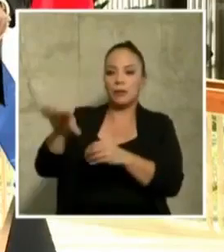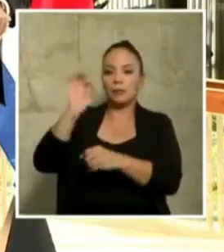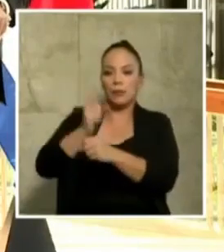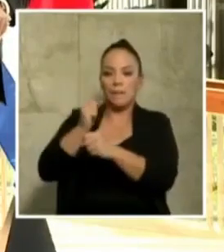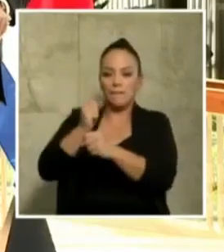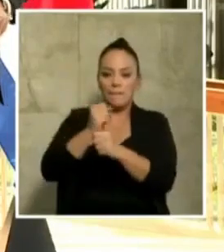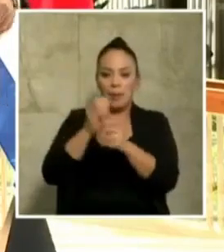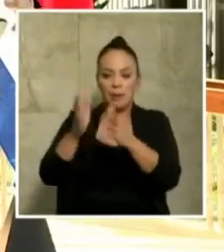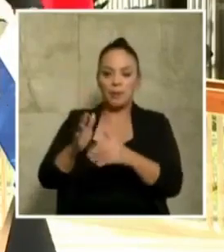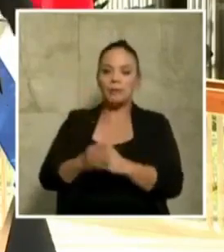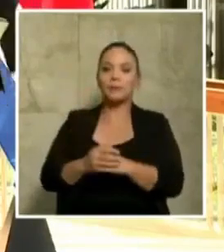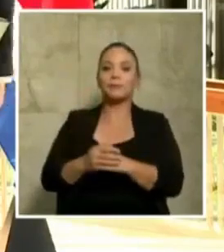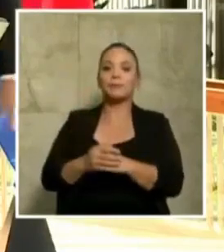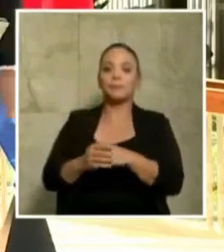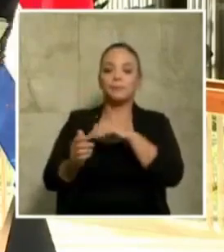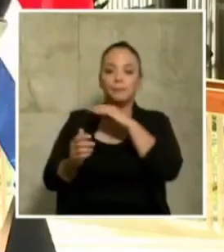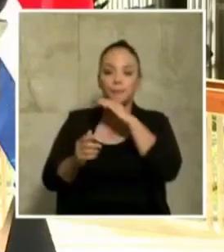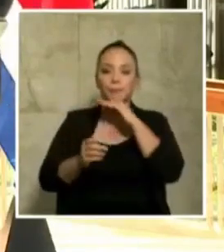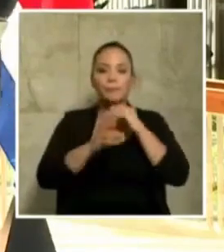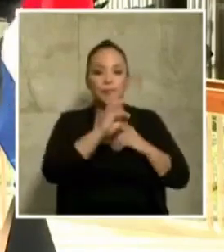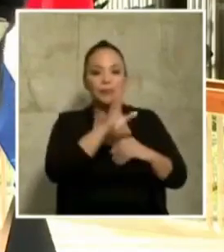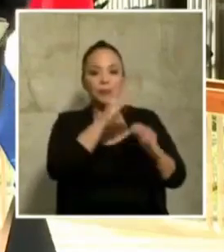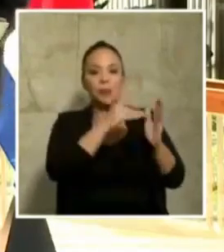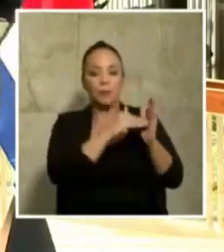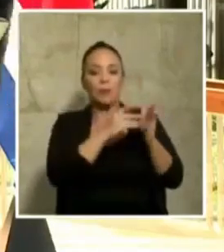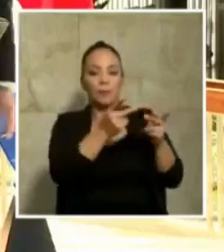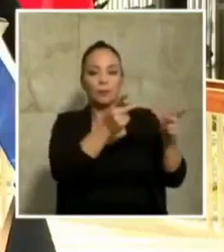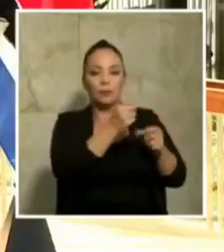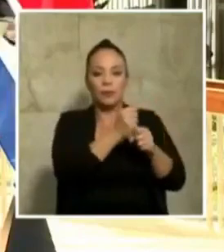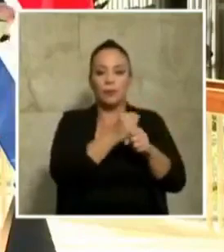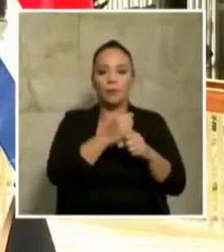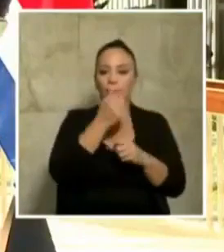65 mil cupos. ¿Algo más?